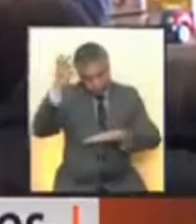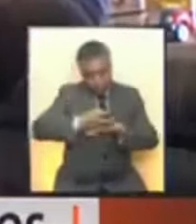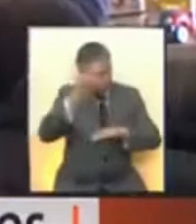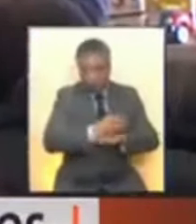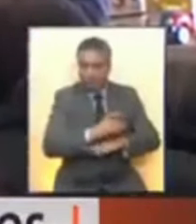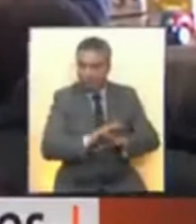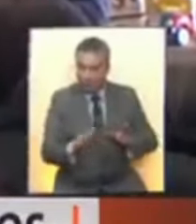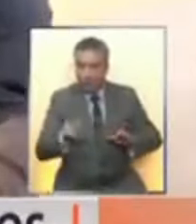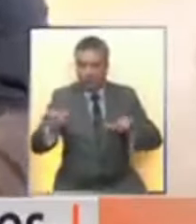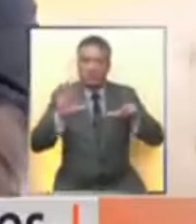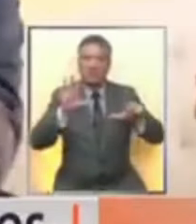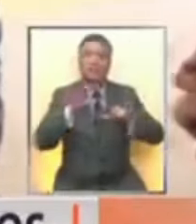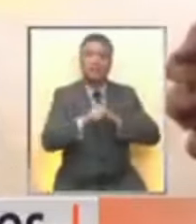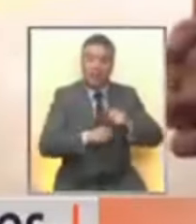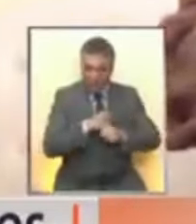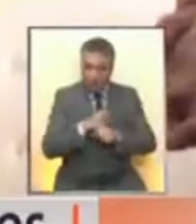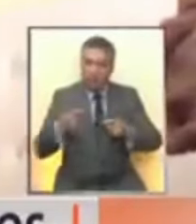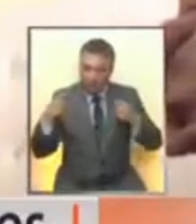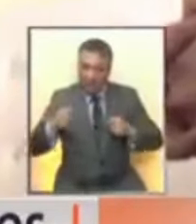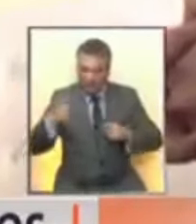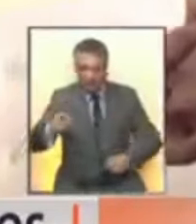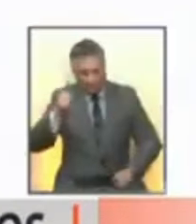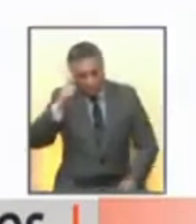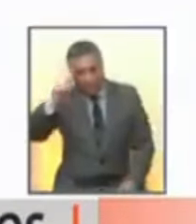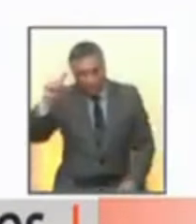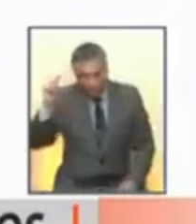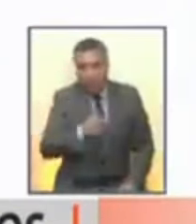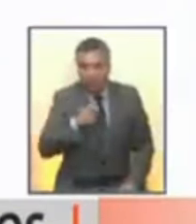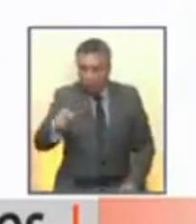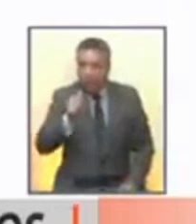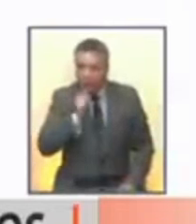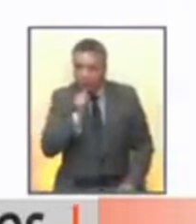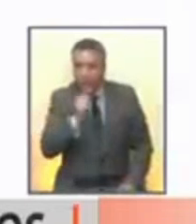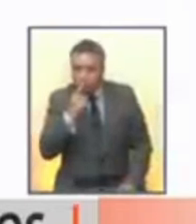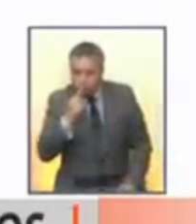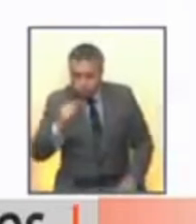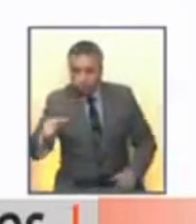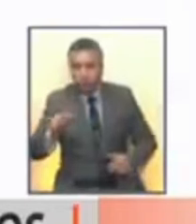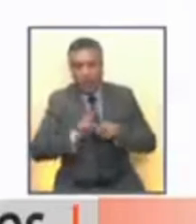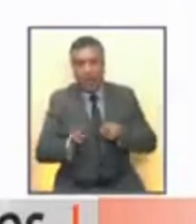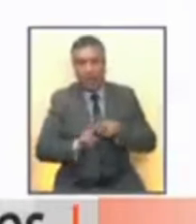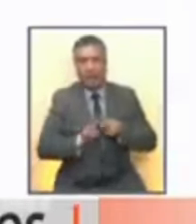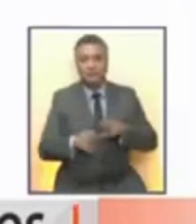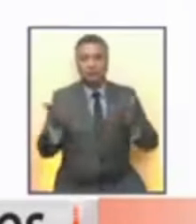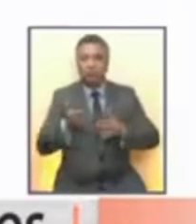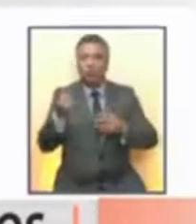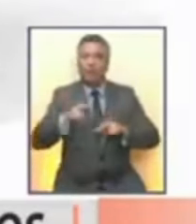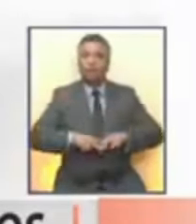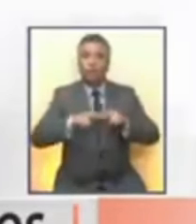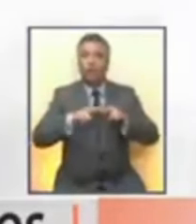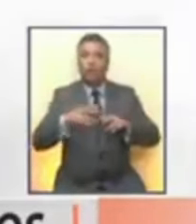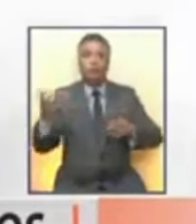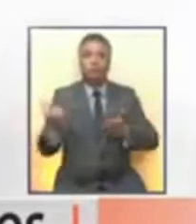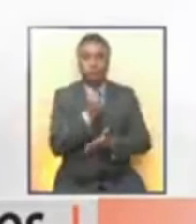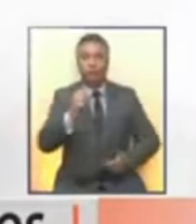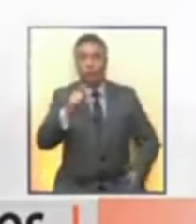Por 7 años ha intentado materializar este invento y al fin está a puertas de hacerlo. Todo gracias a un fondo que se ganó de Corfo. Y